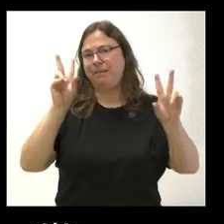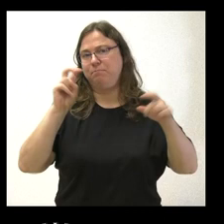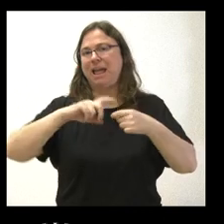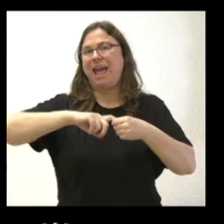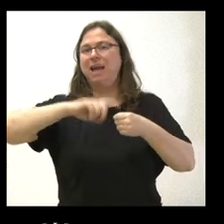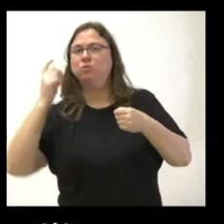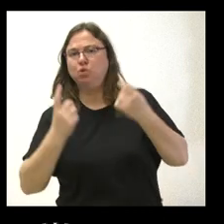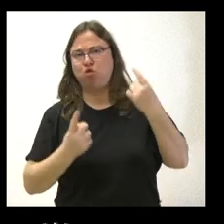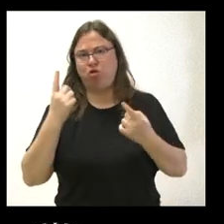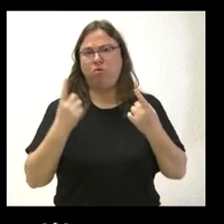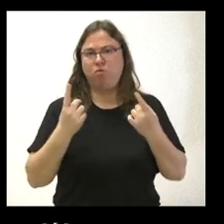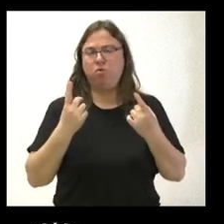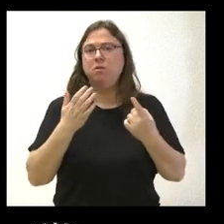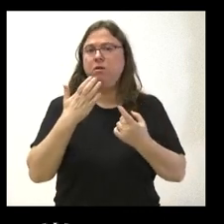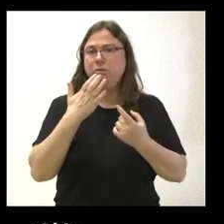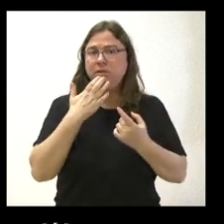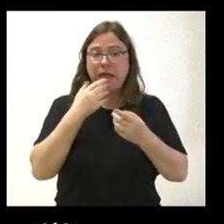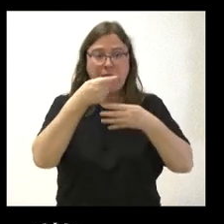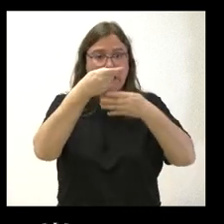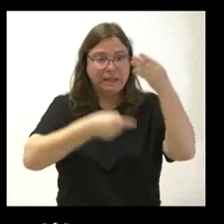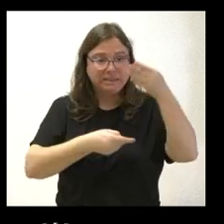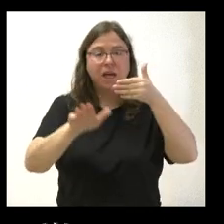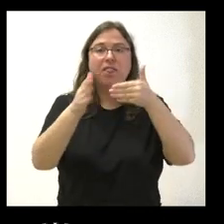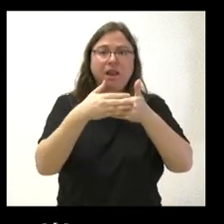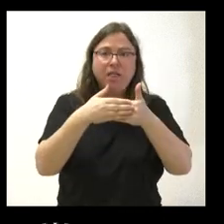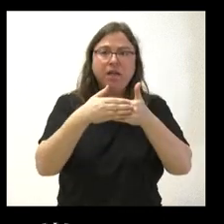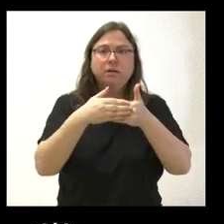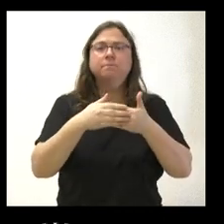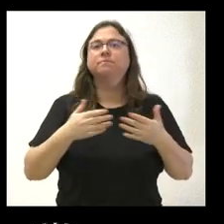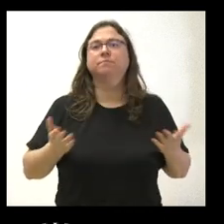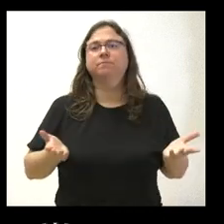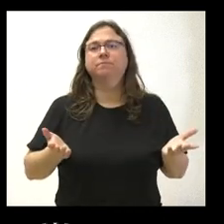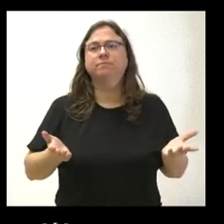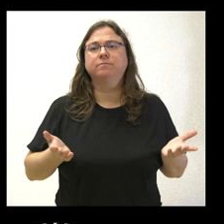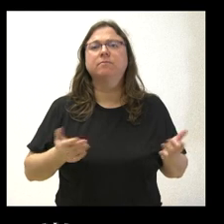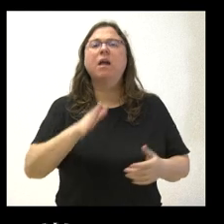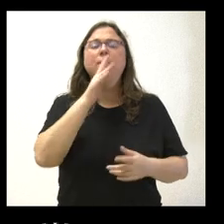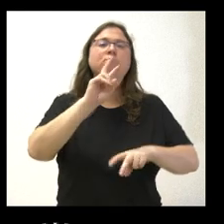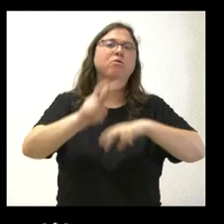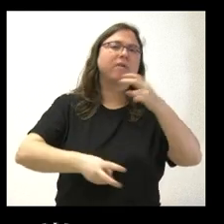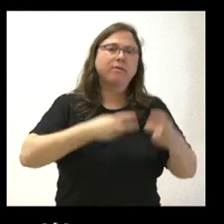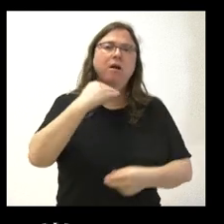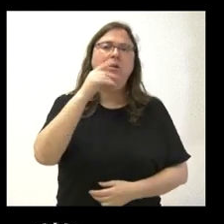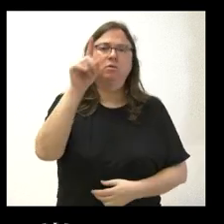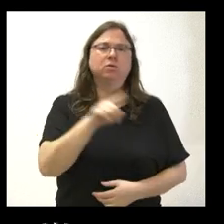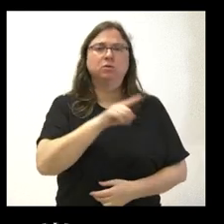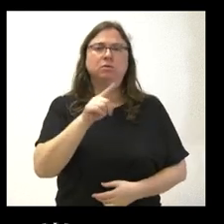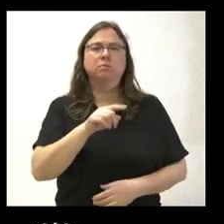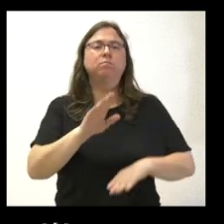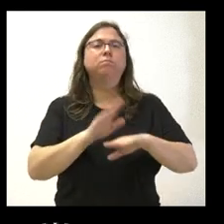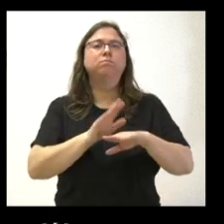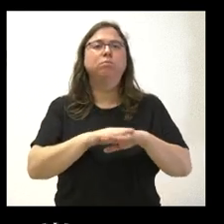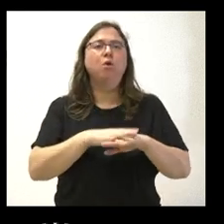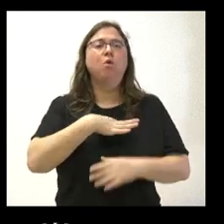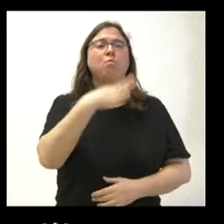algunos casos Si es una lista cerrada de municipios Eh bueno Y si va a haber modificaciones en cuanto a los que